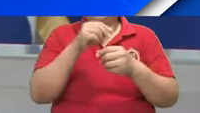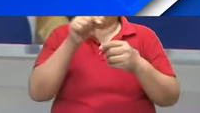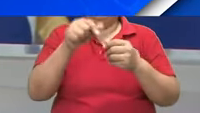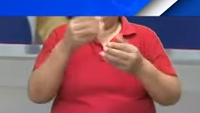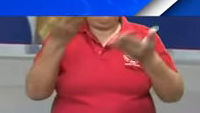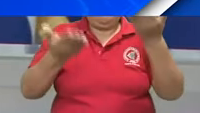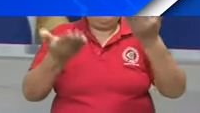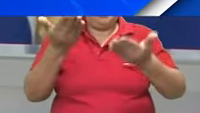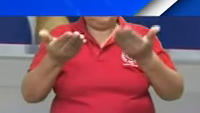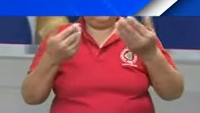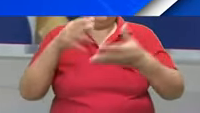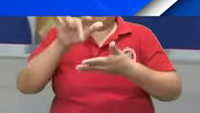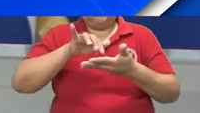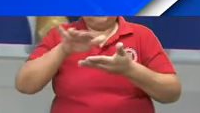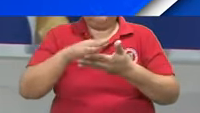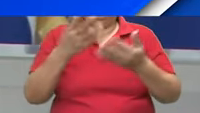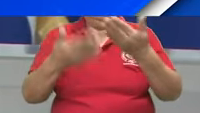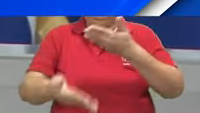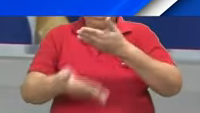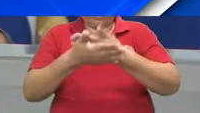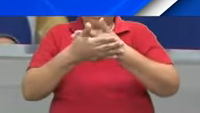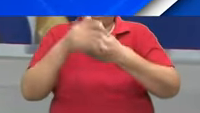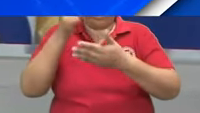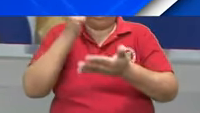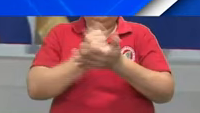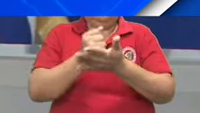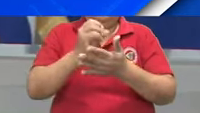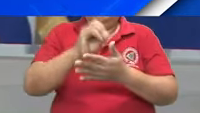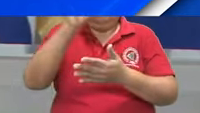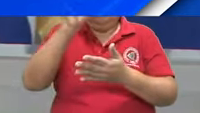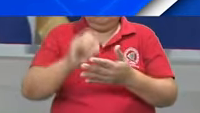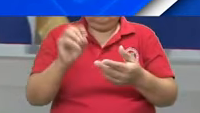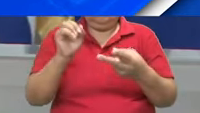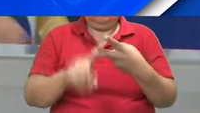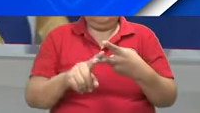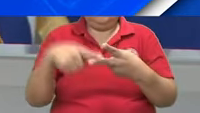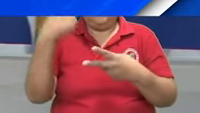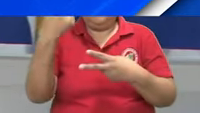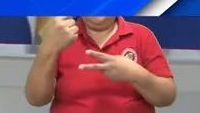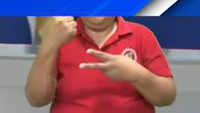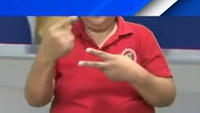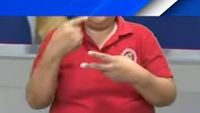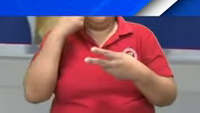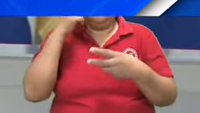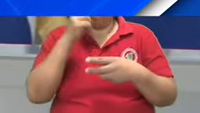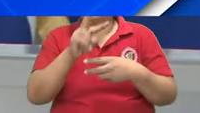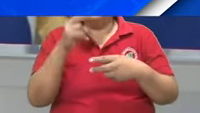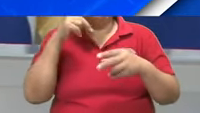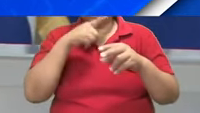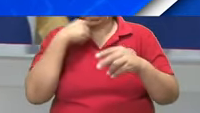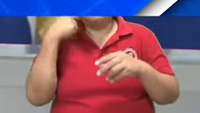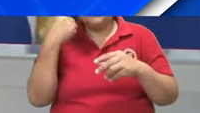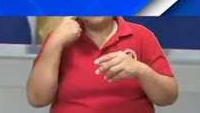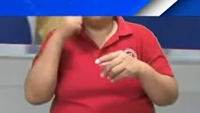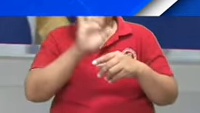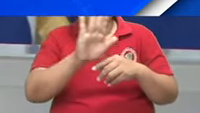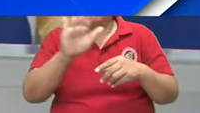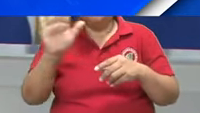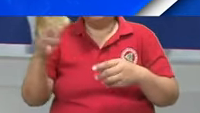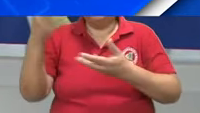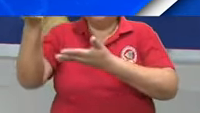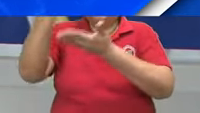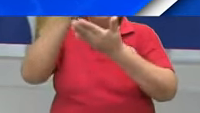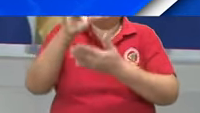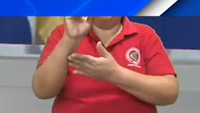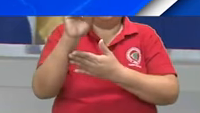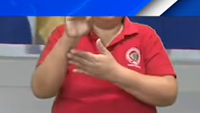contable acompañado de la declaración fiscal, falta de verificación de la identidad de sus